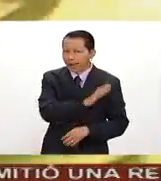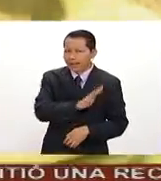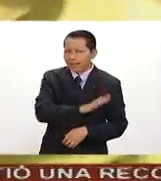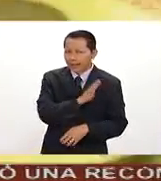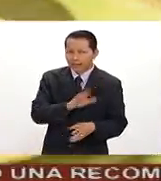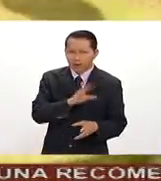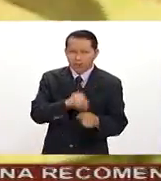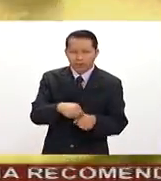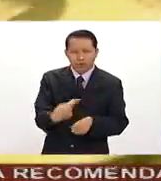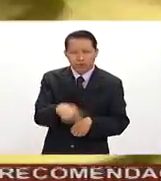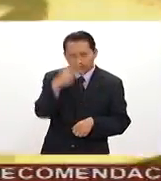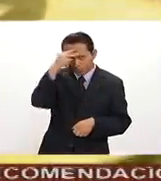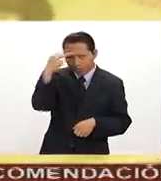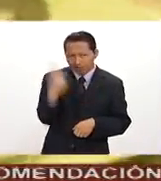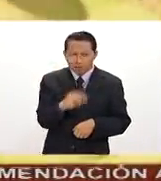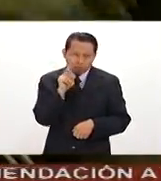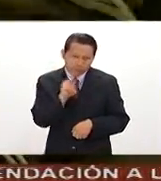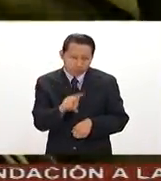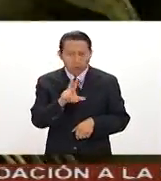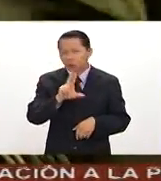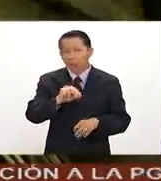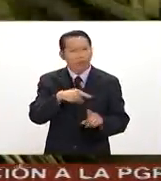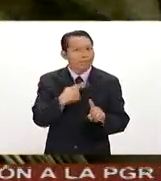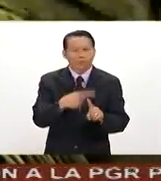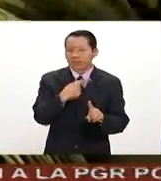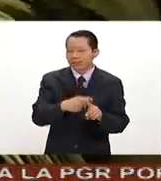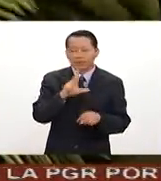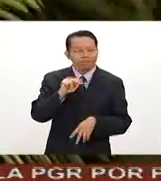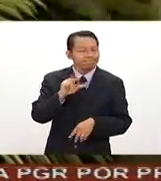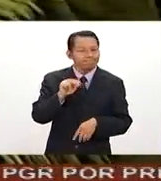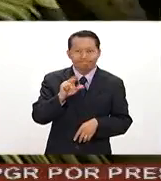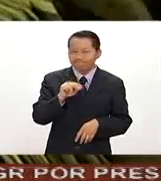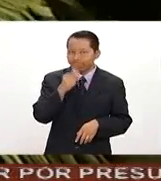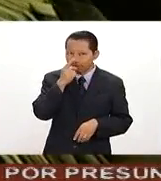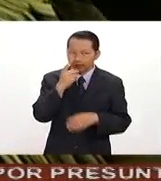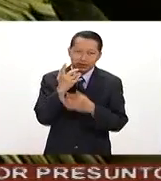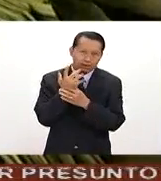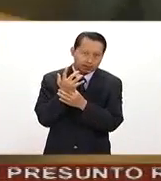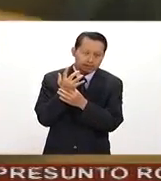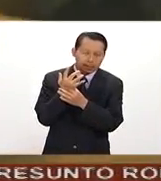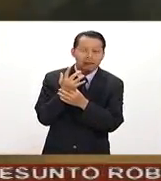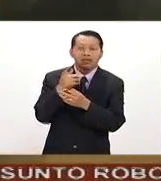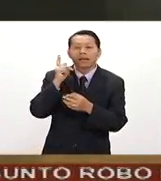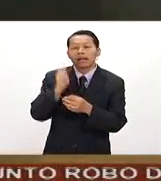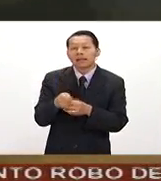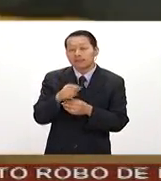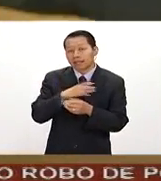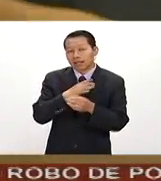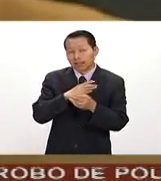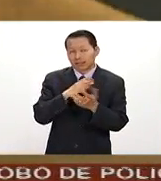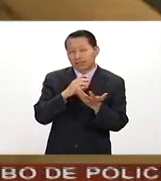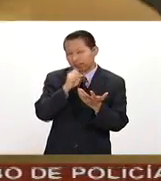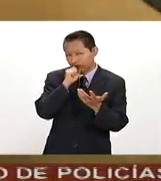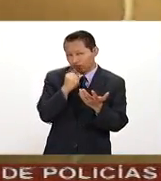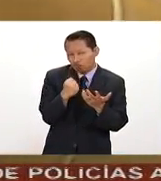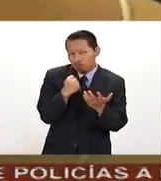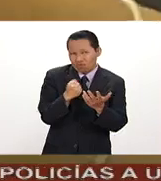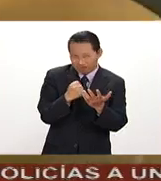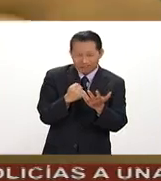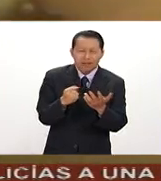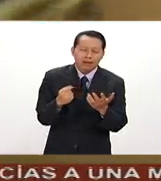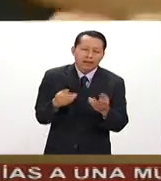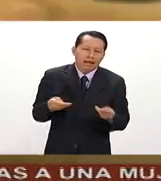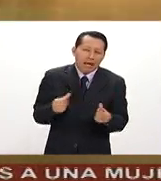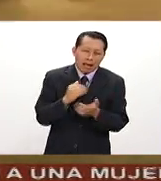de México, no fue positiva. Así es. Dijo que ese superávit primario no era suficiente para cambiar la